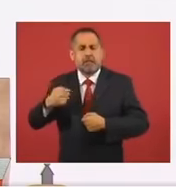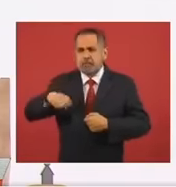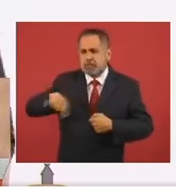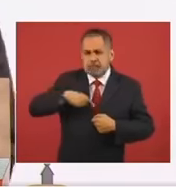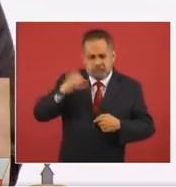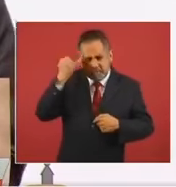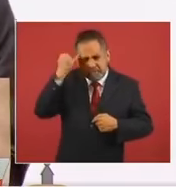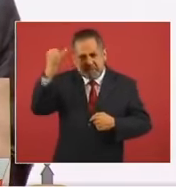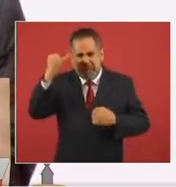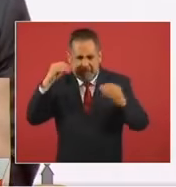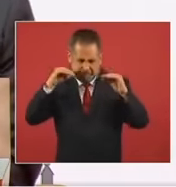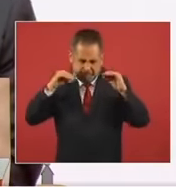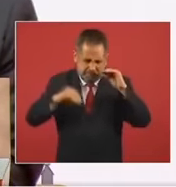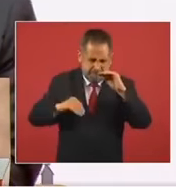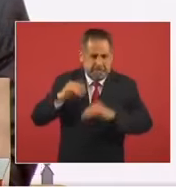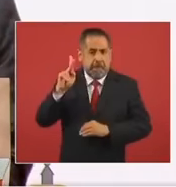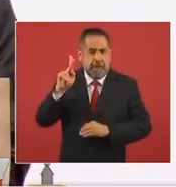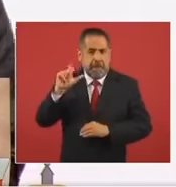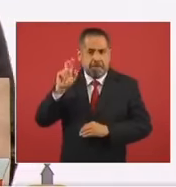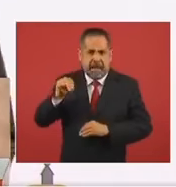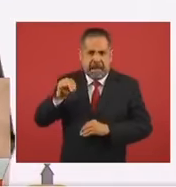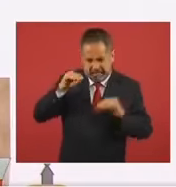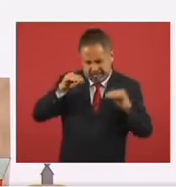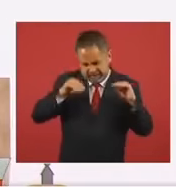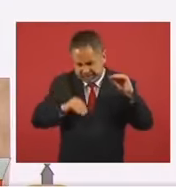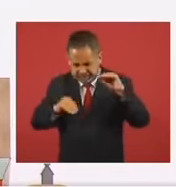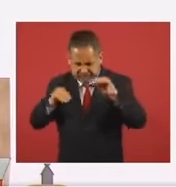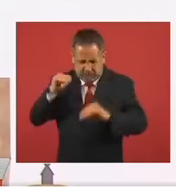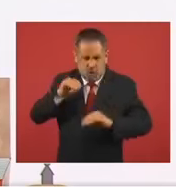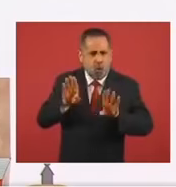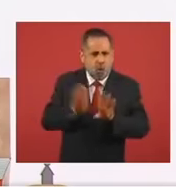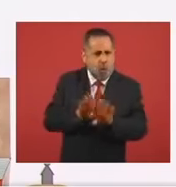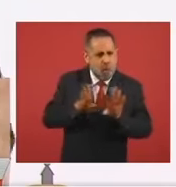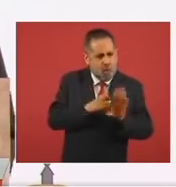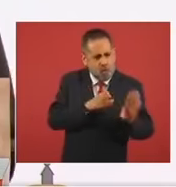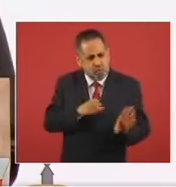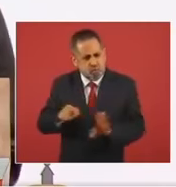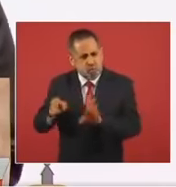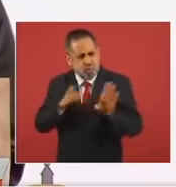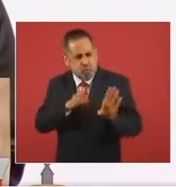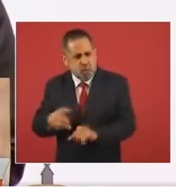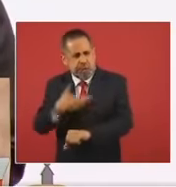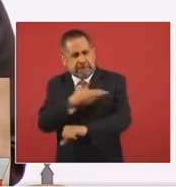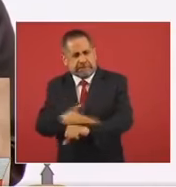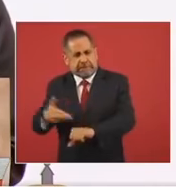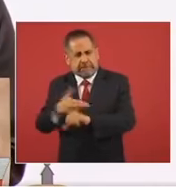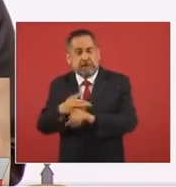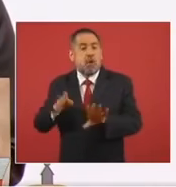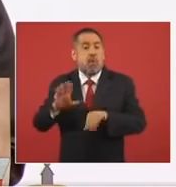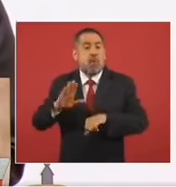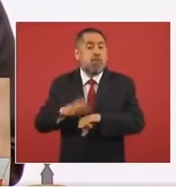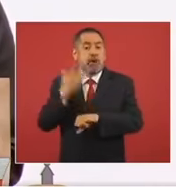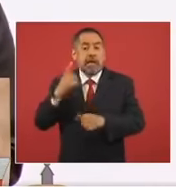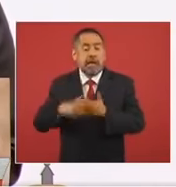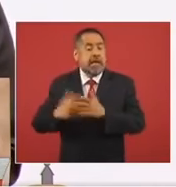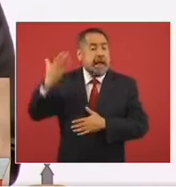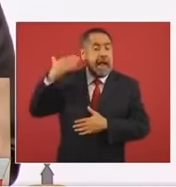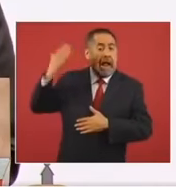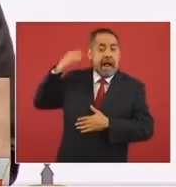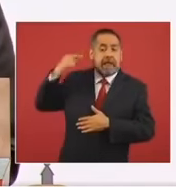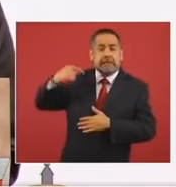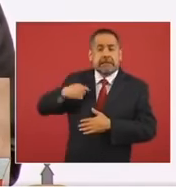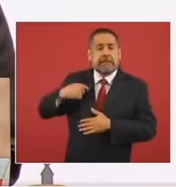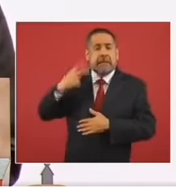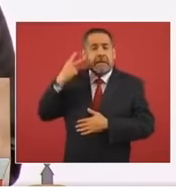casas que llevaron a la descomposición social con la premisa de que la paz es fruto de la justicia. Bueno, eso es un rollo muy metafórico,